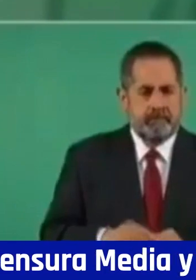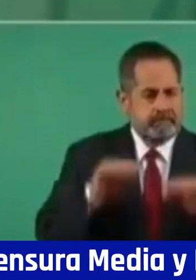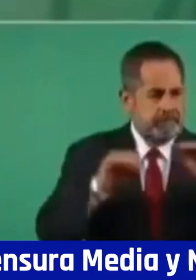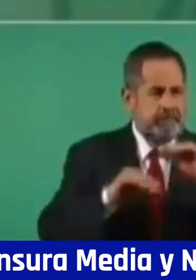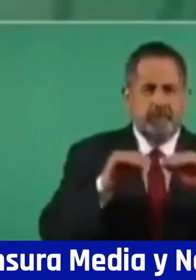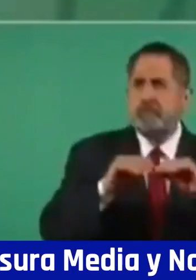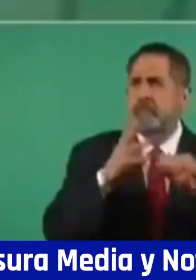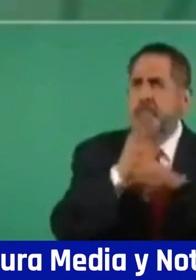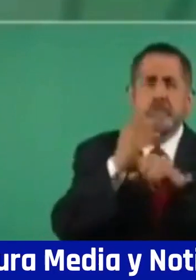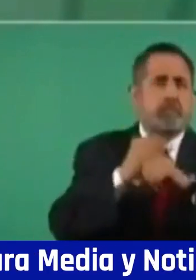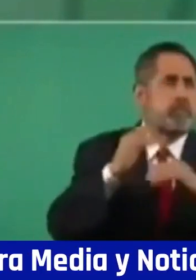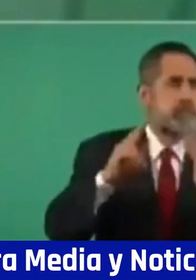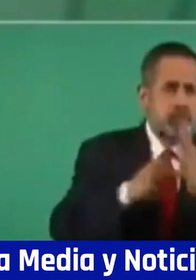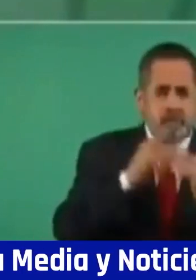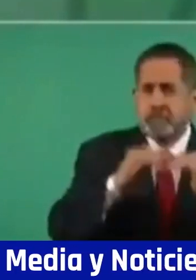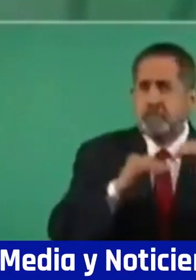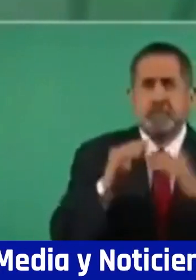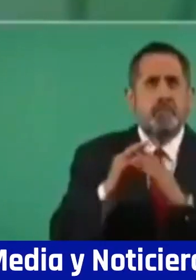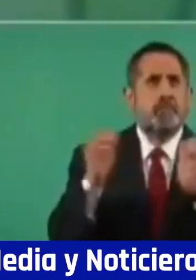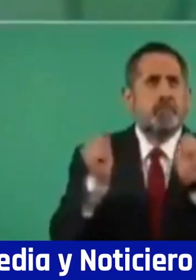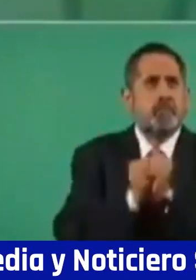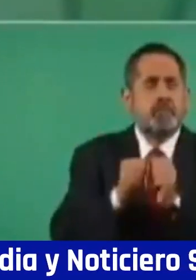toda la seguridad